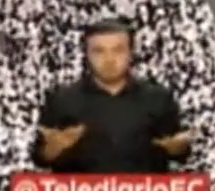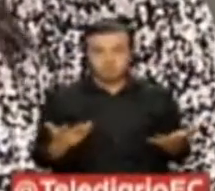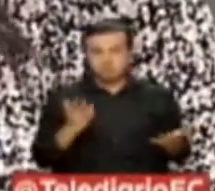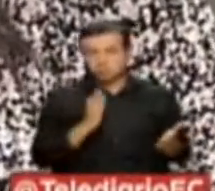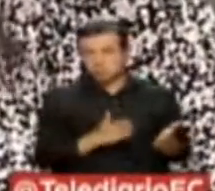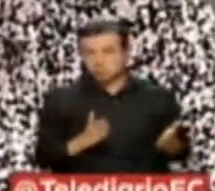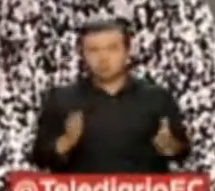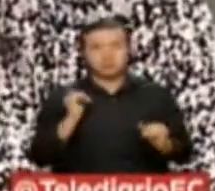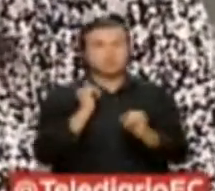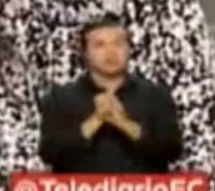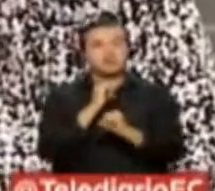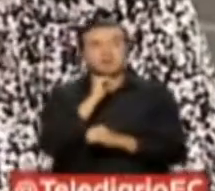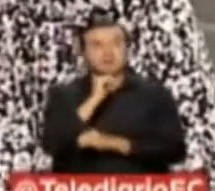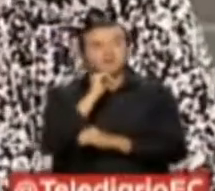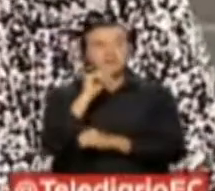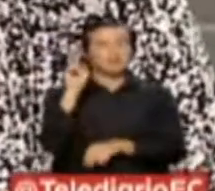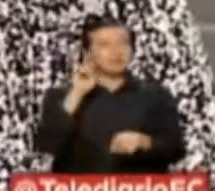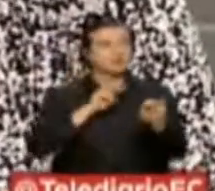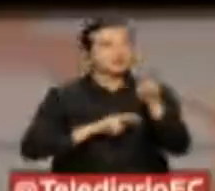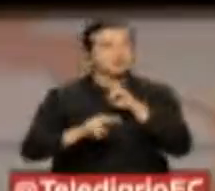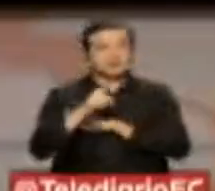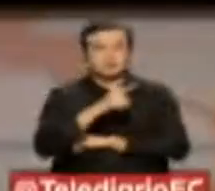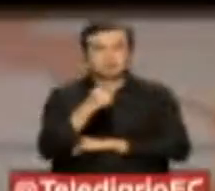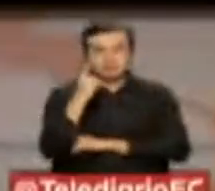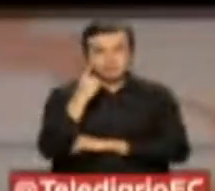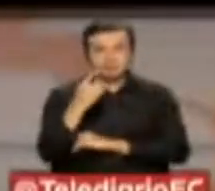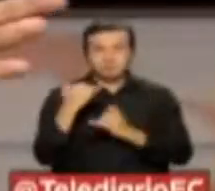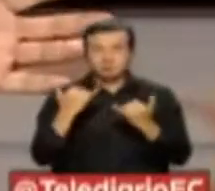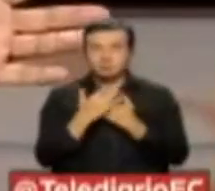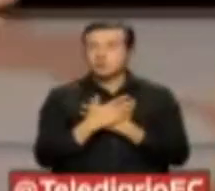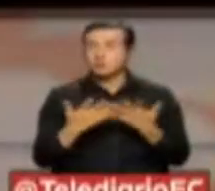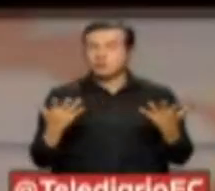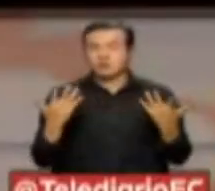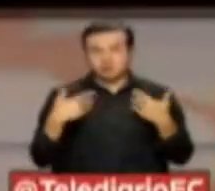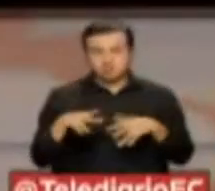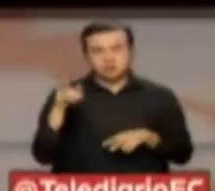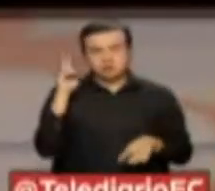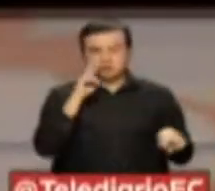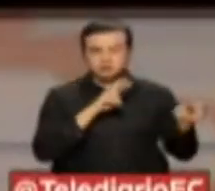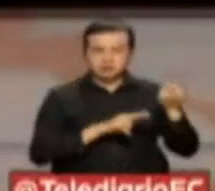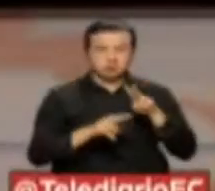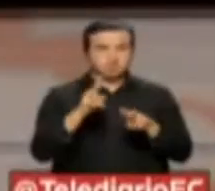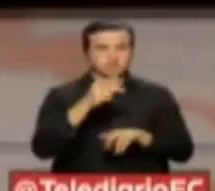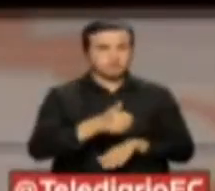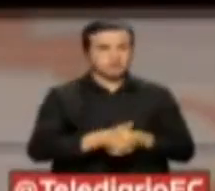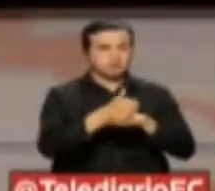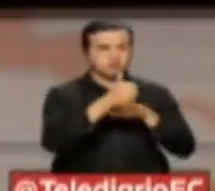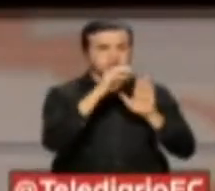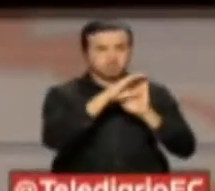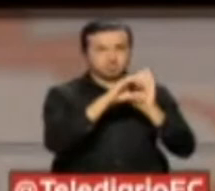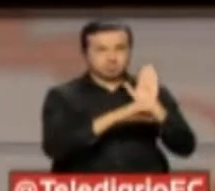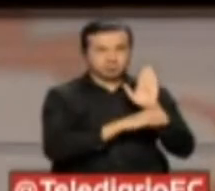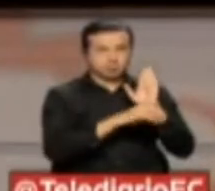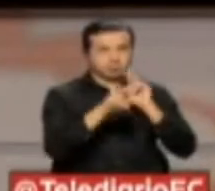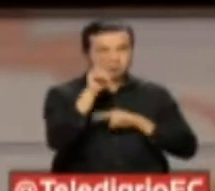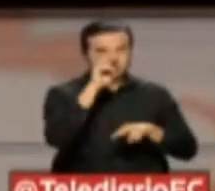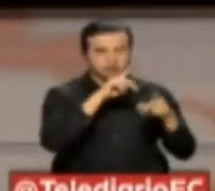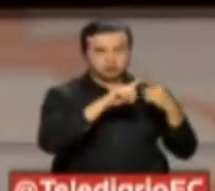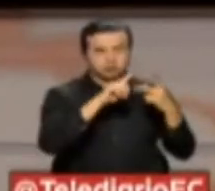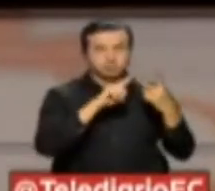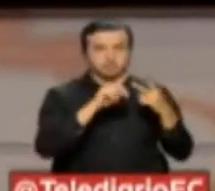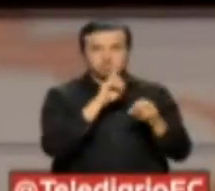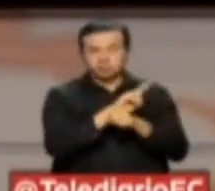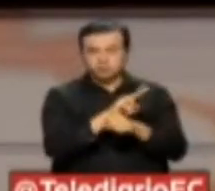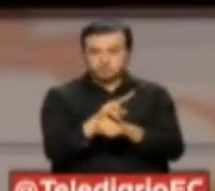instituciones aún faltan por evaluar bueno este momento están siendo evaluadas la corte constitucional la